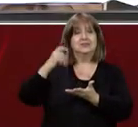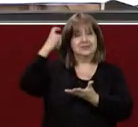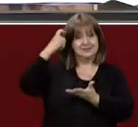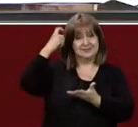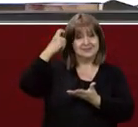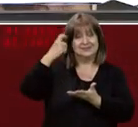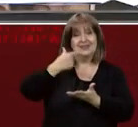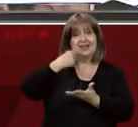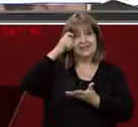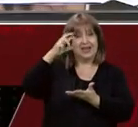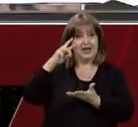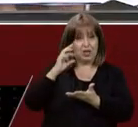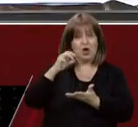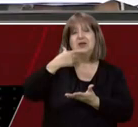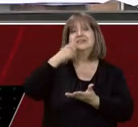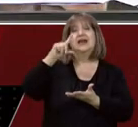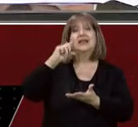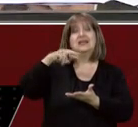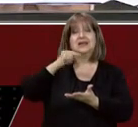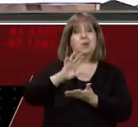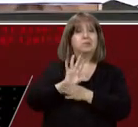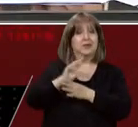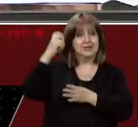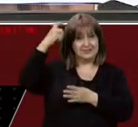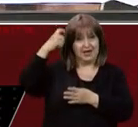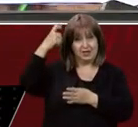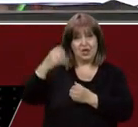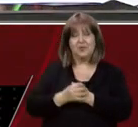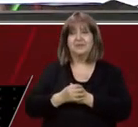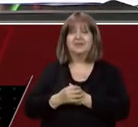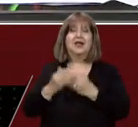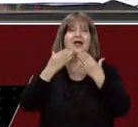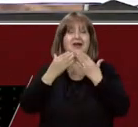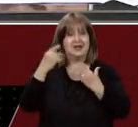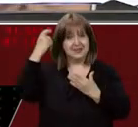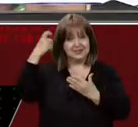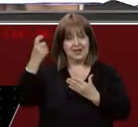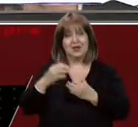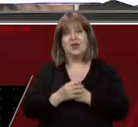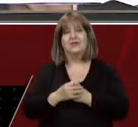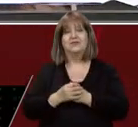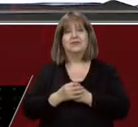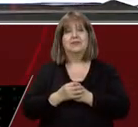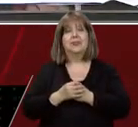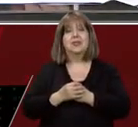obviamente participa de este proceso como ya lo hizo en los anteriores. Sergio, gracias por atendernos. Gisela y Julián, te saludamos. ¿Cómo